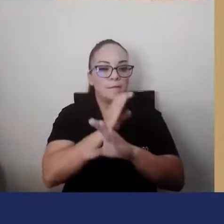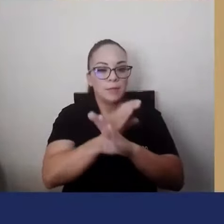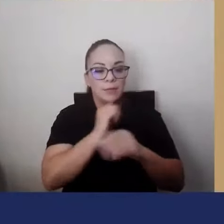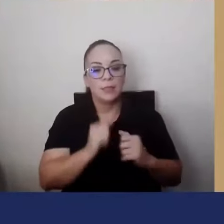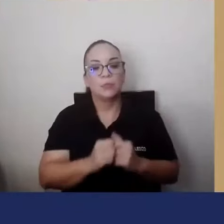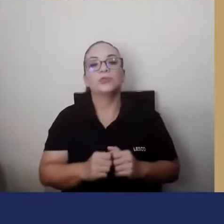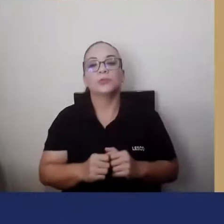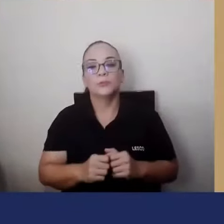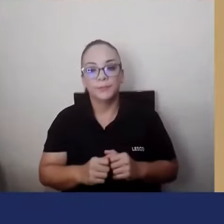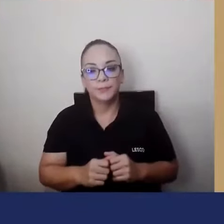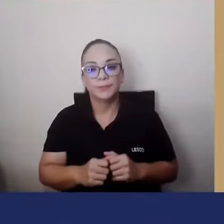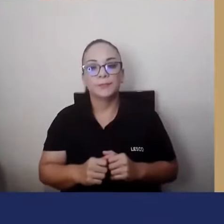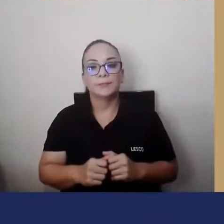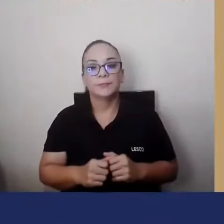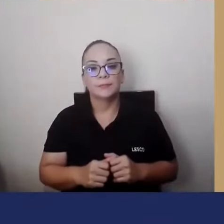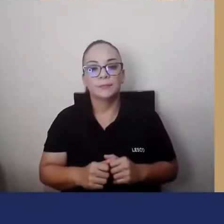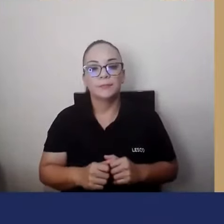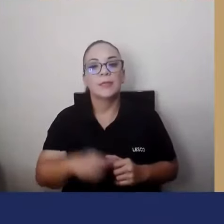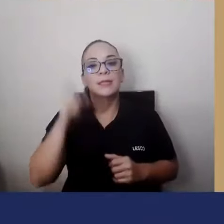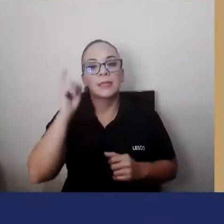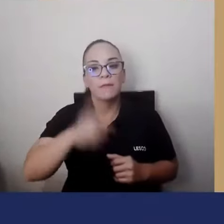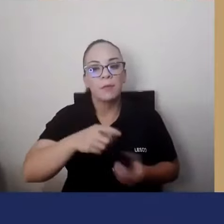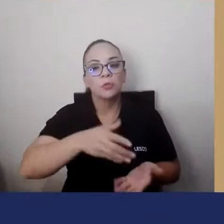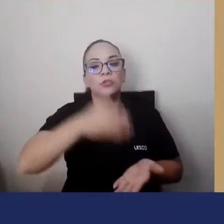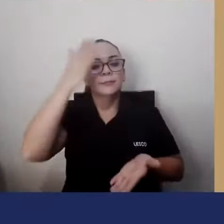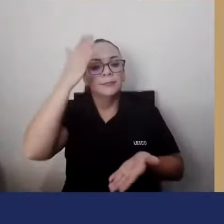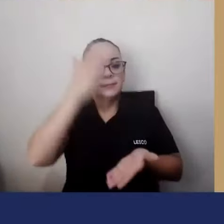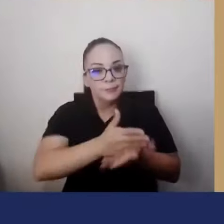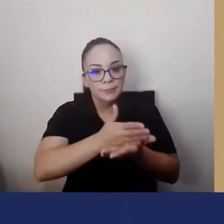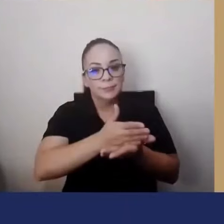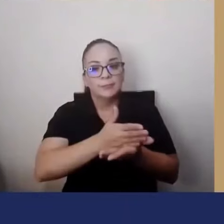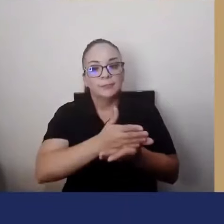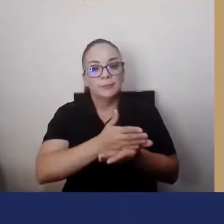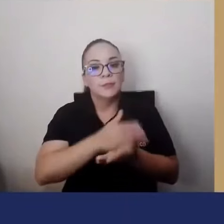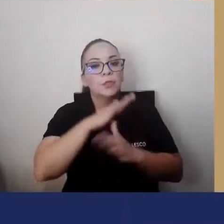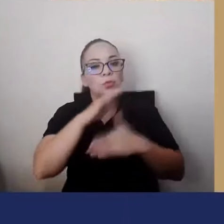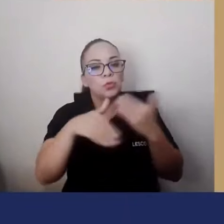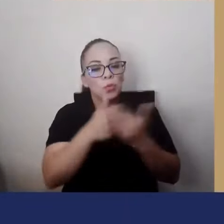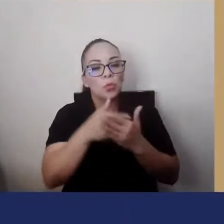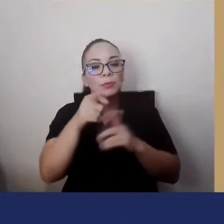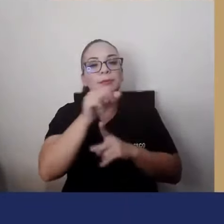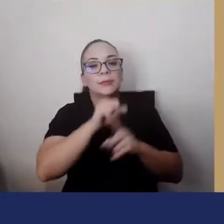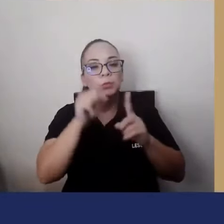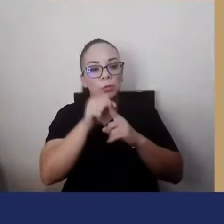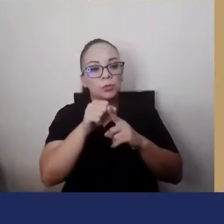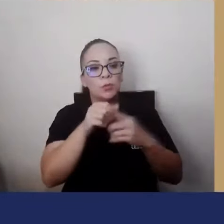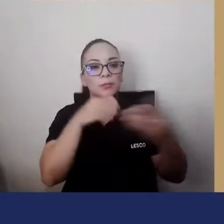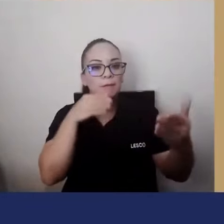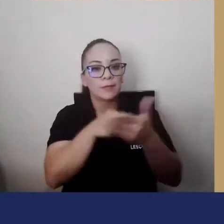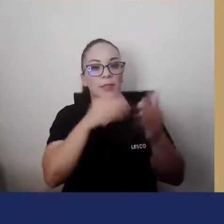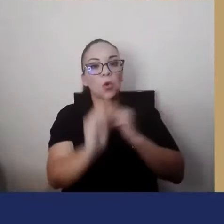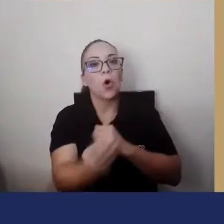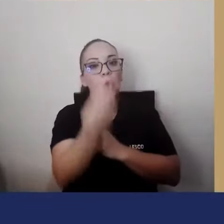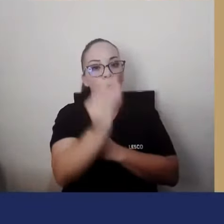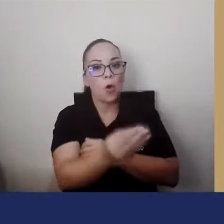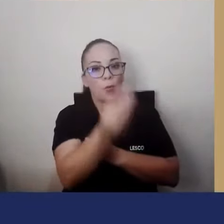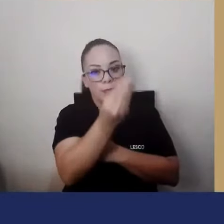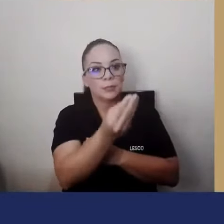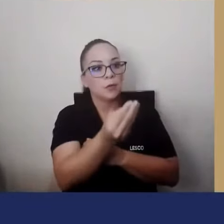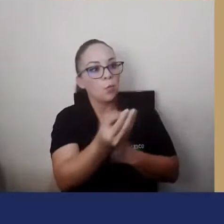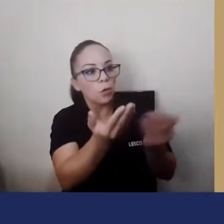cortar ese flujo, ese cordón que está nutriendo de nuestros jóvenes al crimen